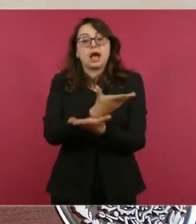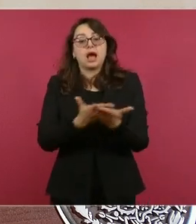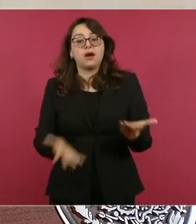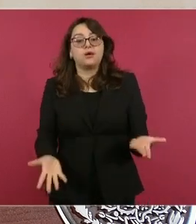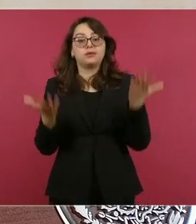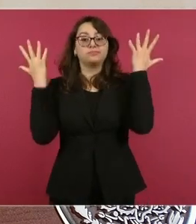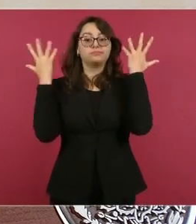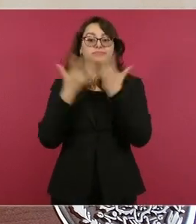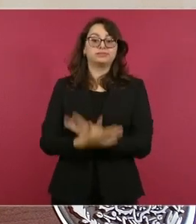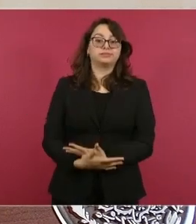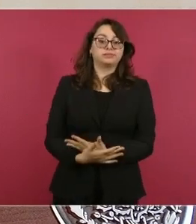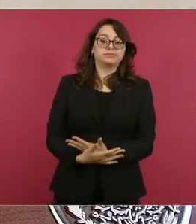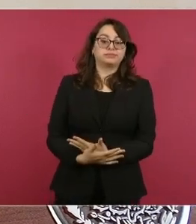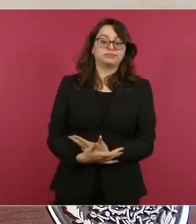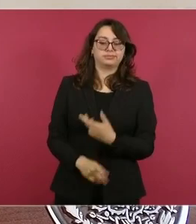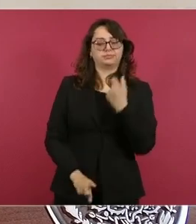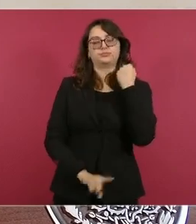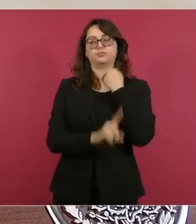querer